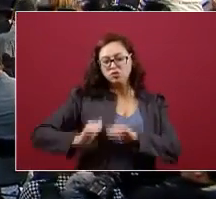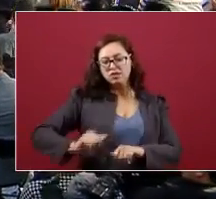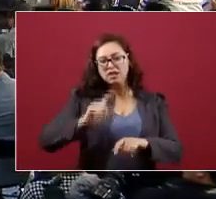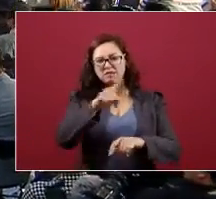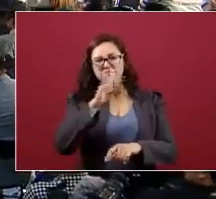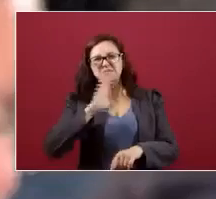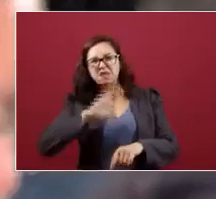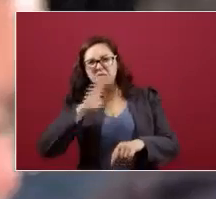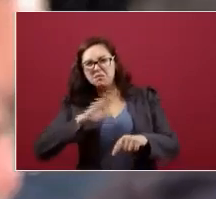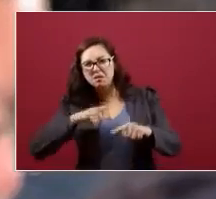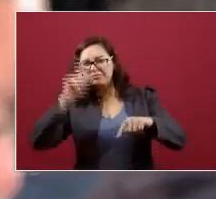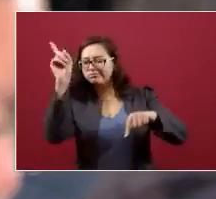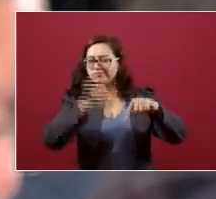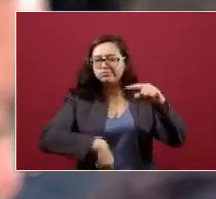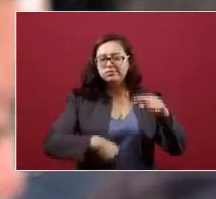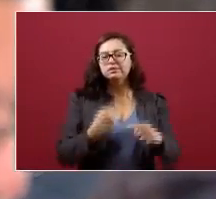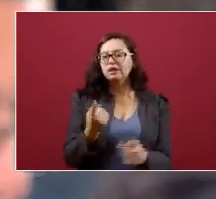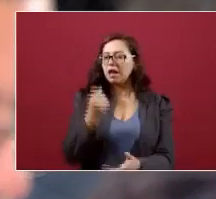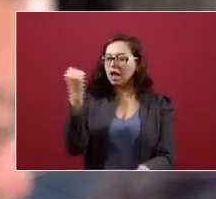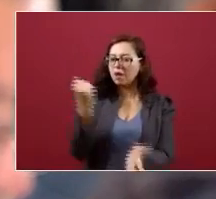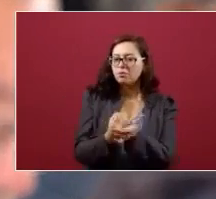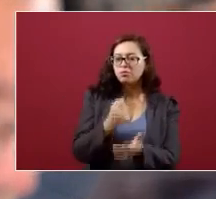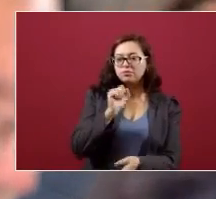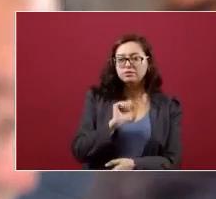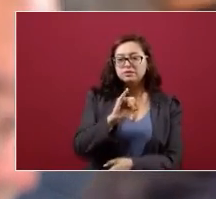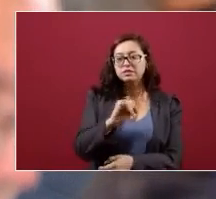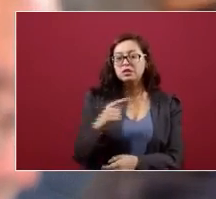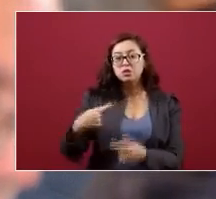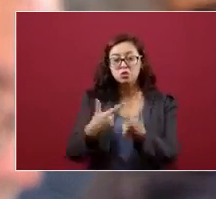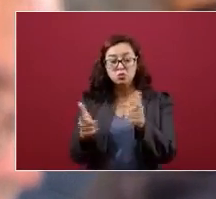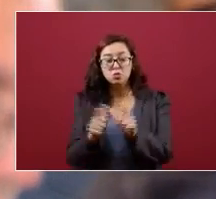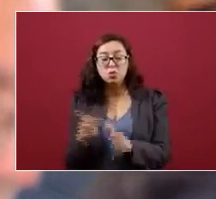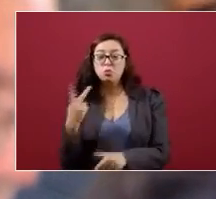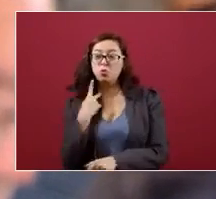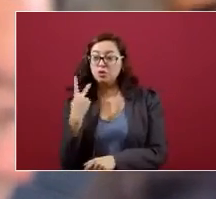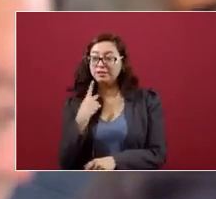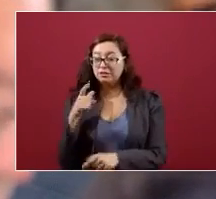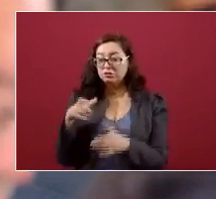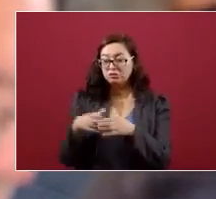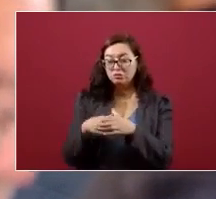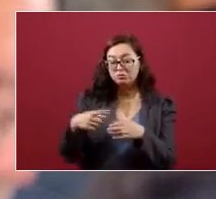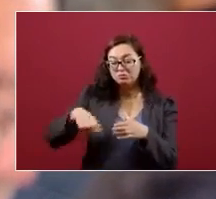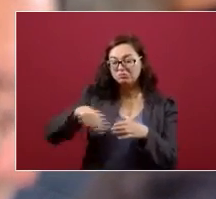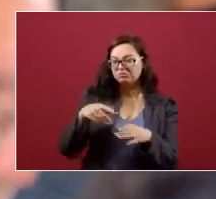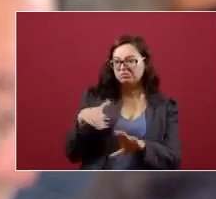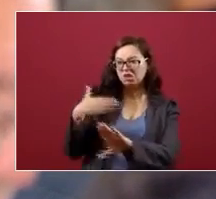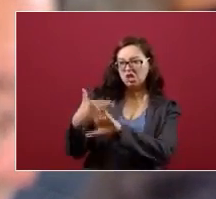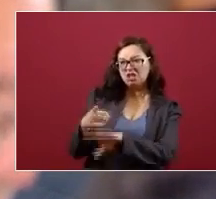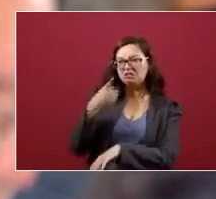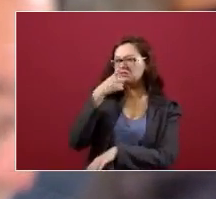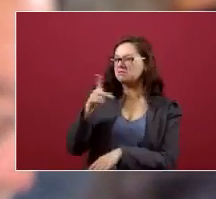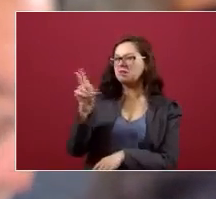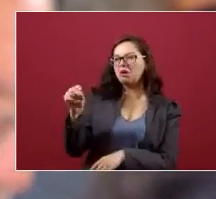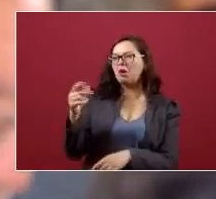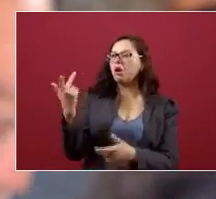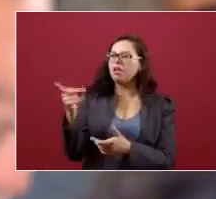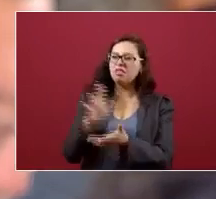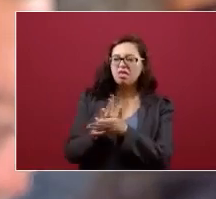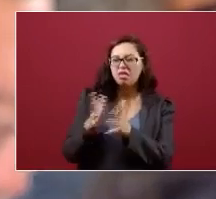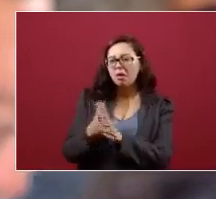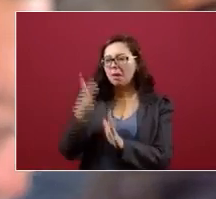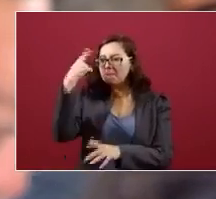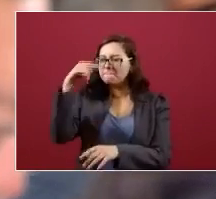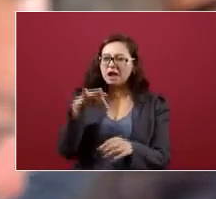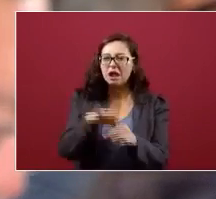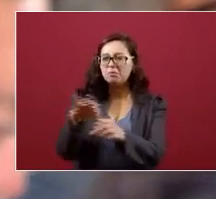parte, nos ha hablado acerca de una campaña contra el consumo de drogas. Si nos puede hablar un poco más al respecto y